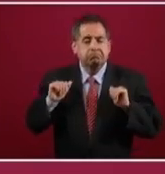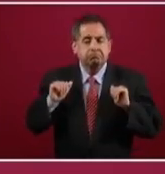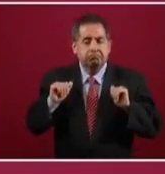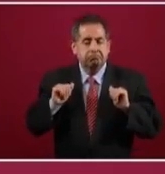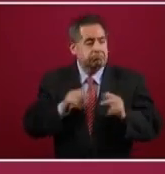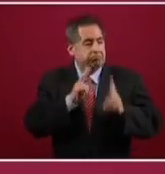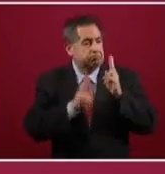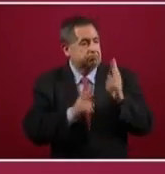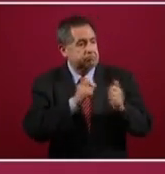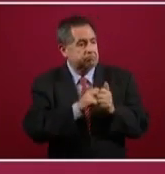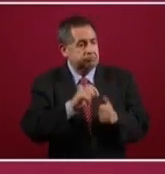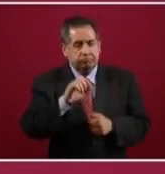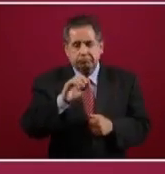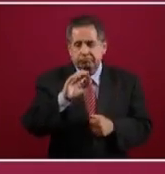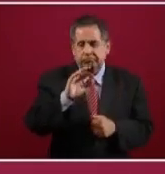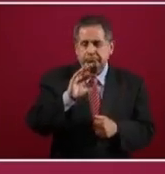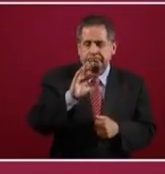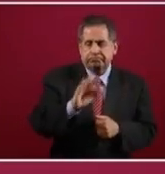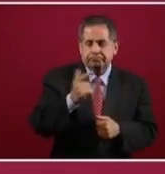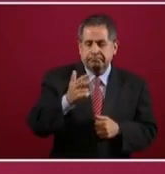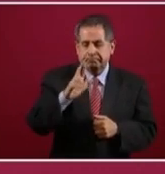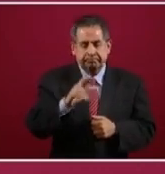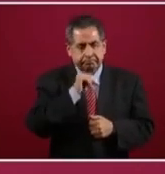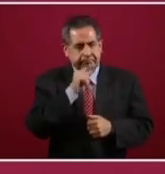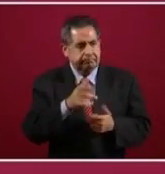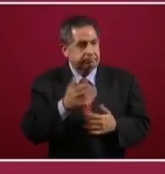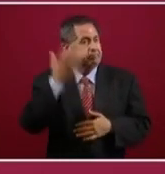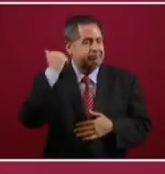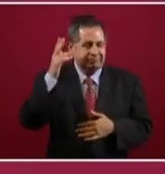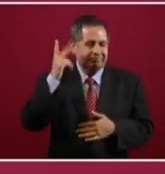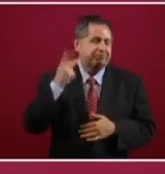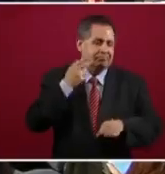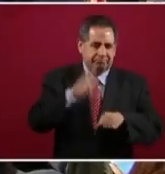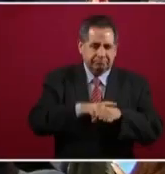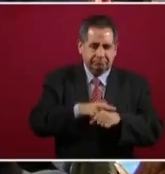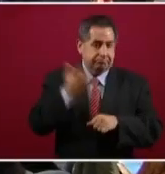con el fiscal, con lo que era el procurador.